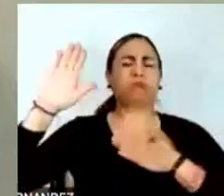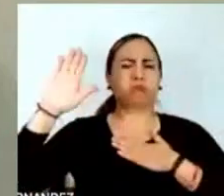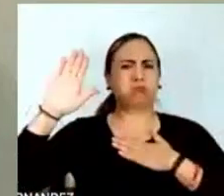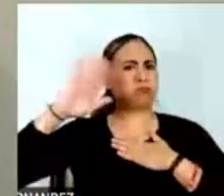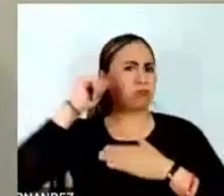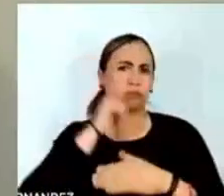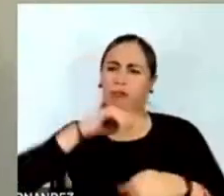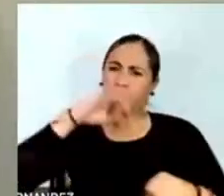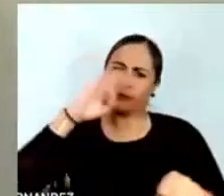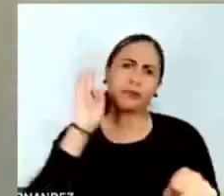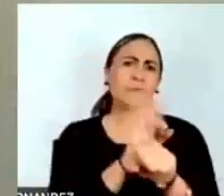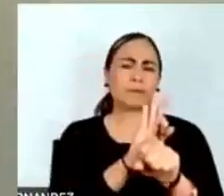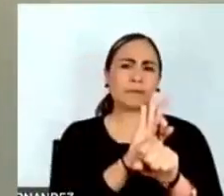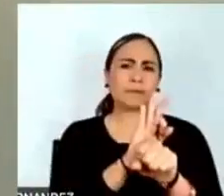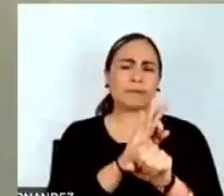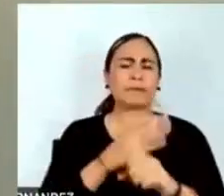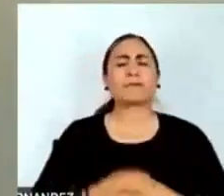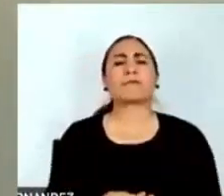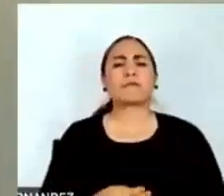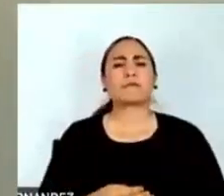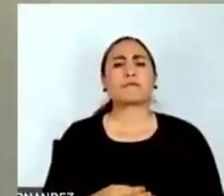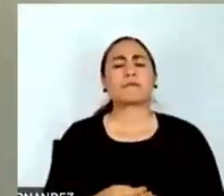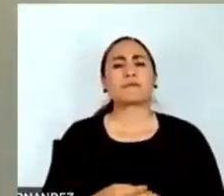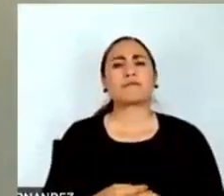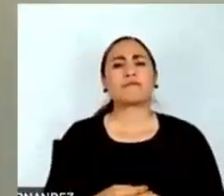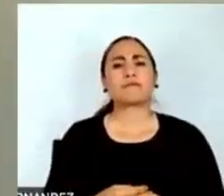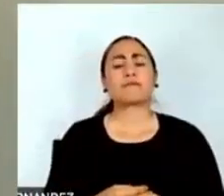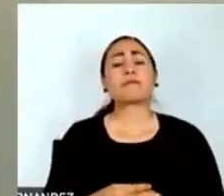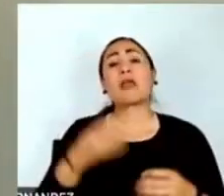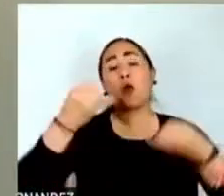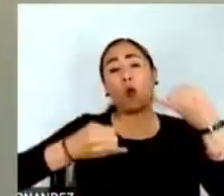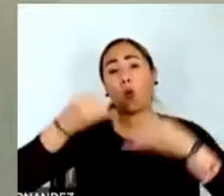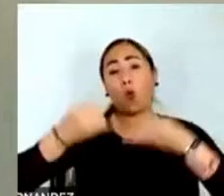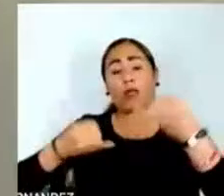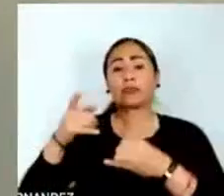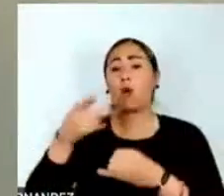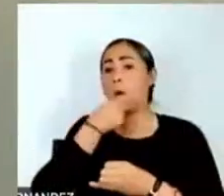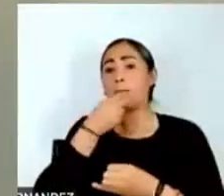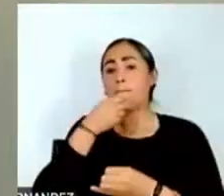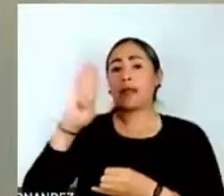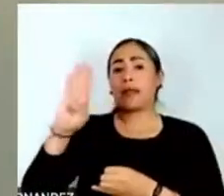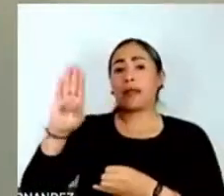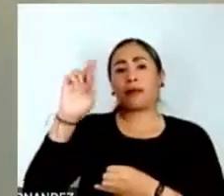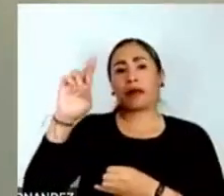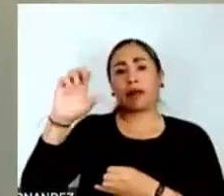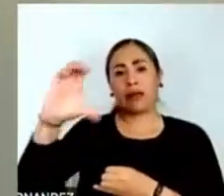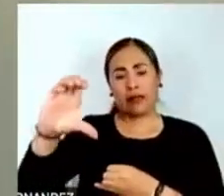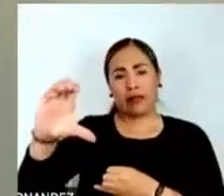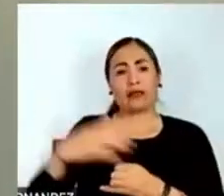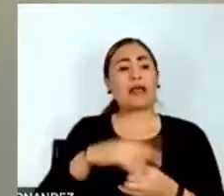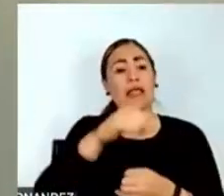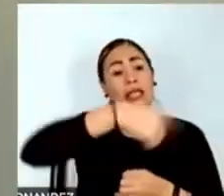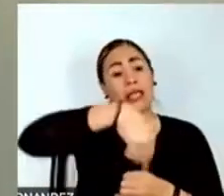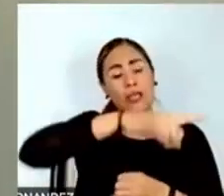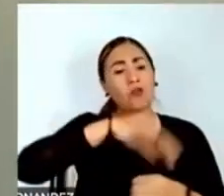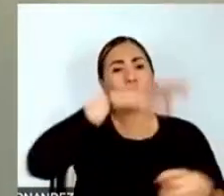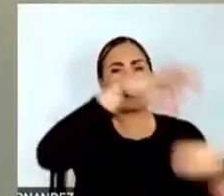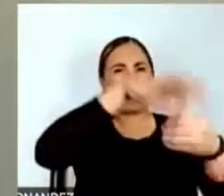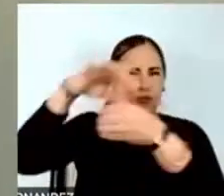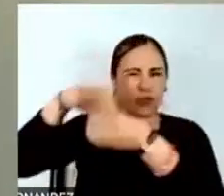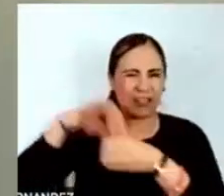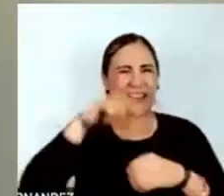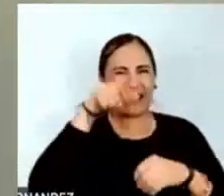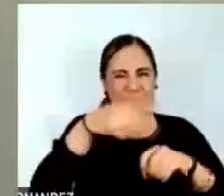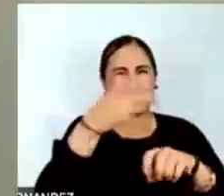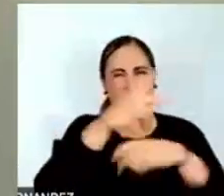este sentido, el señalamiento del juez Barak respecto a los jueces de elección popular en los Estados Unidos